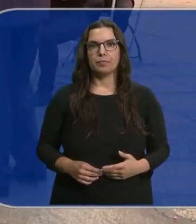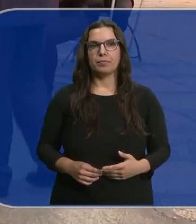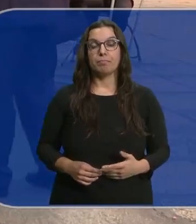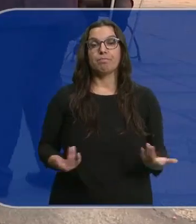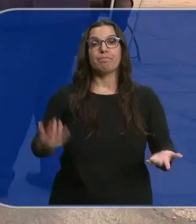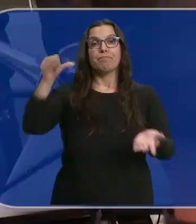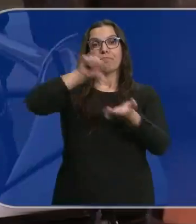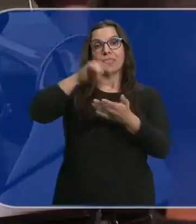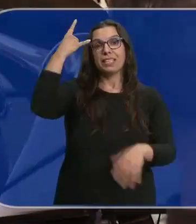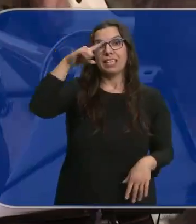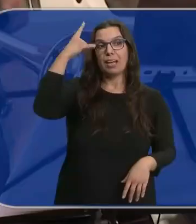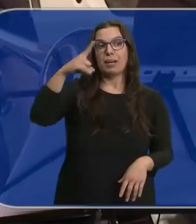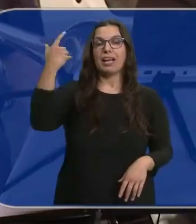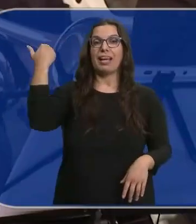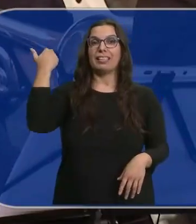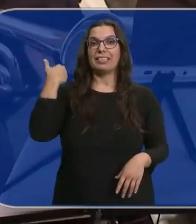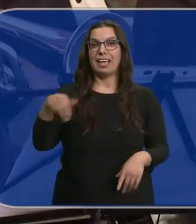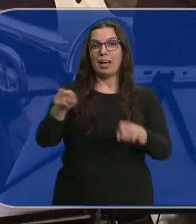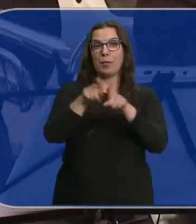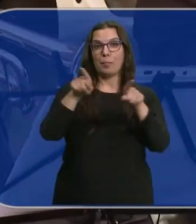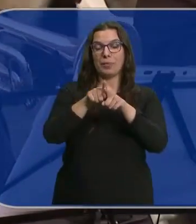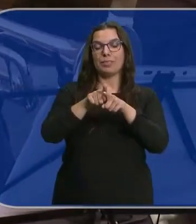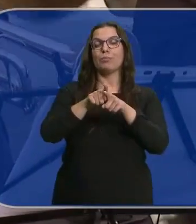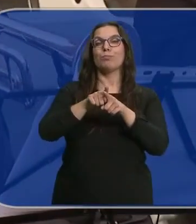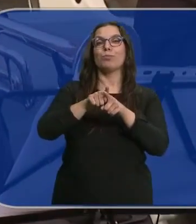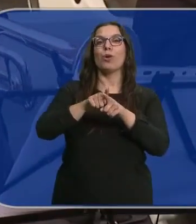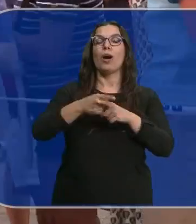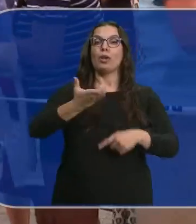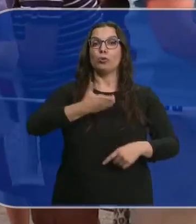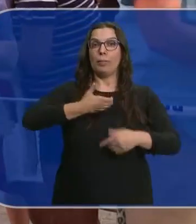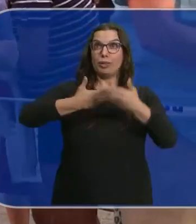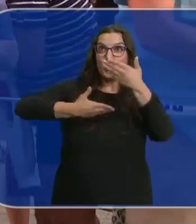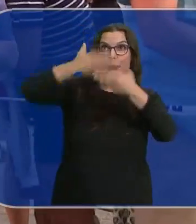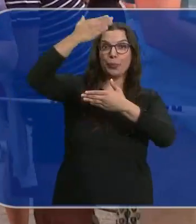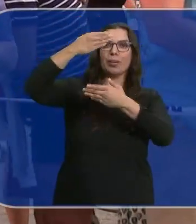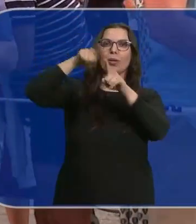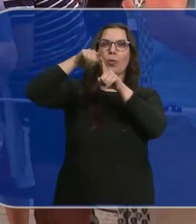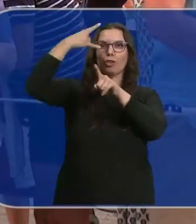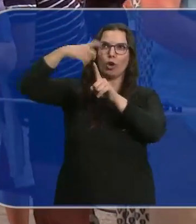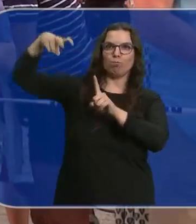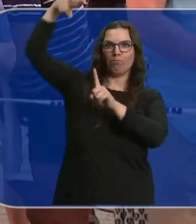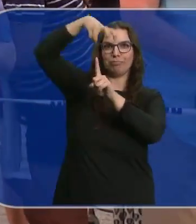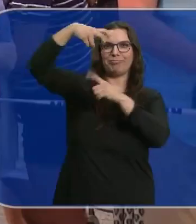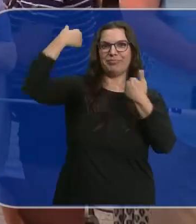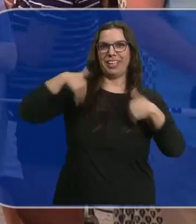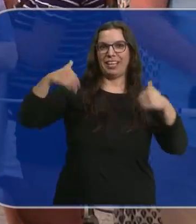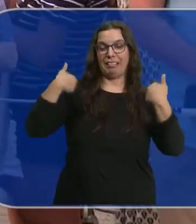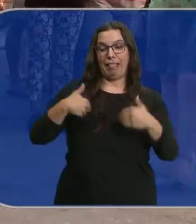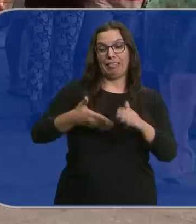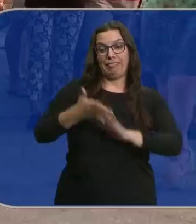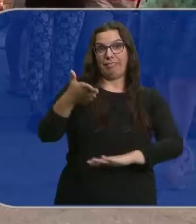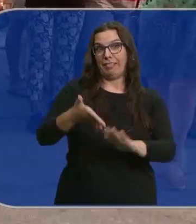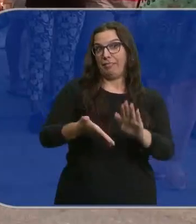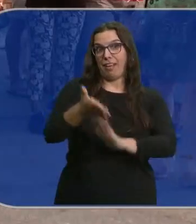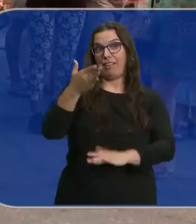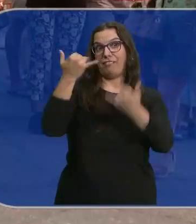Y en Salamanca ya luce en la espadaña del ayuntamiento la Mariseca, símbolo de que se acercan las ferias y fiestas de la